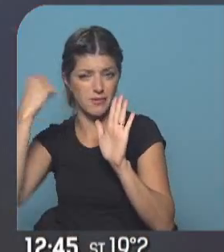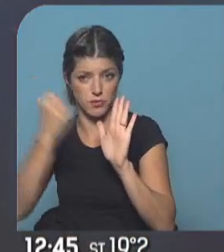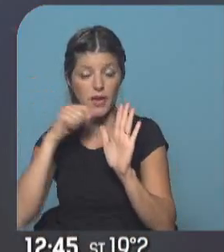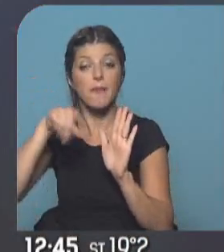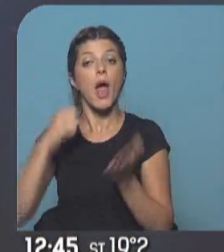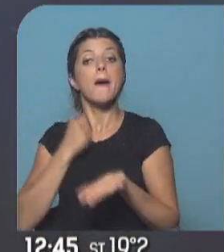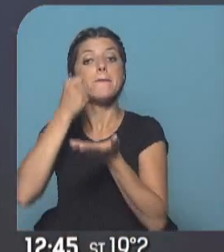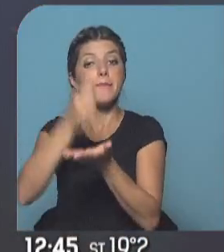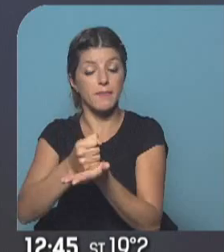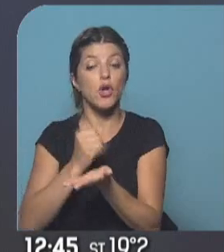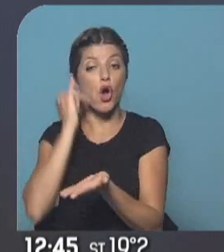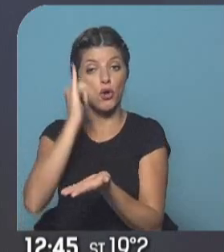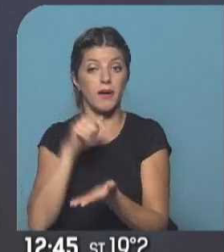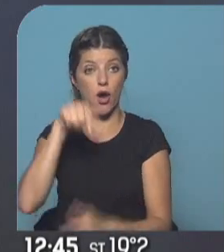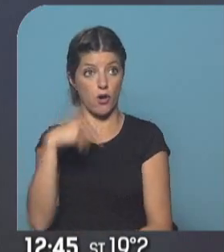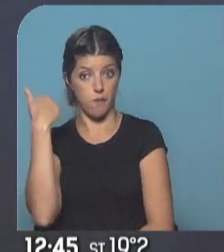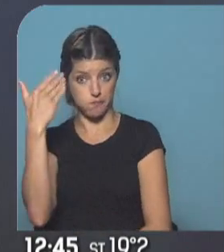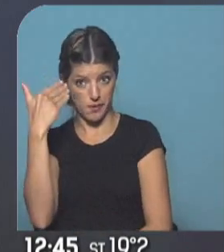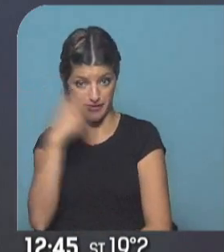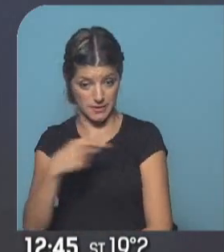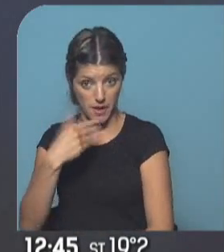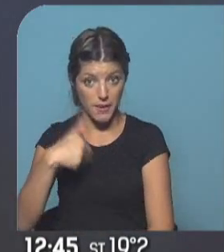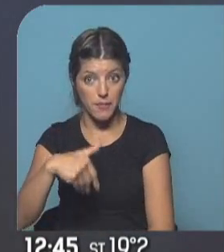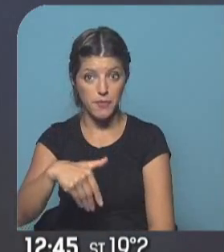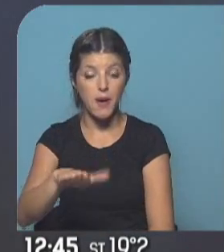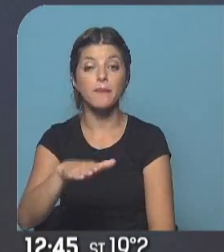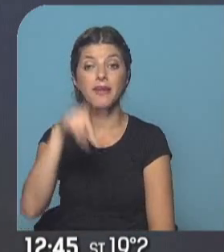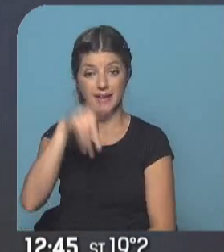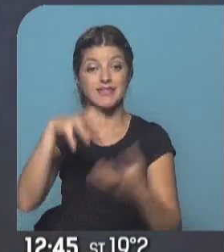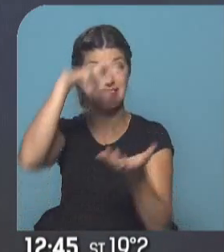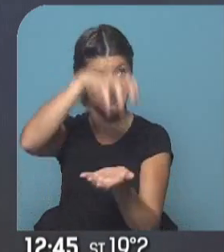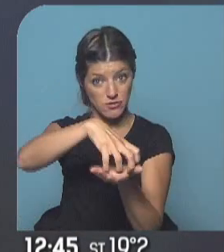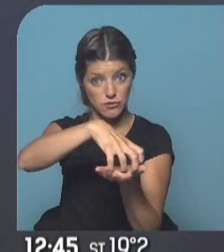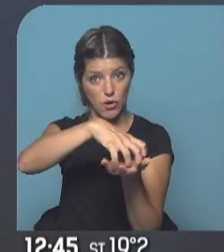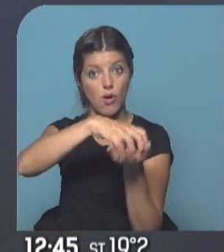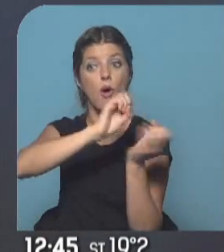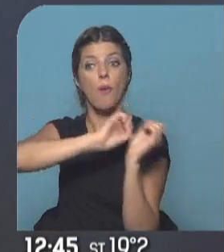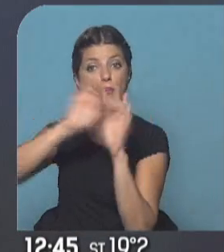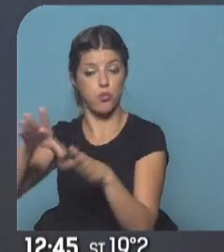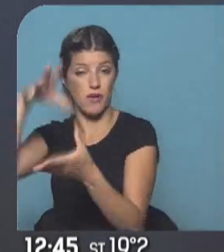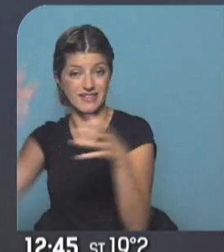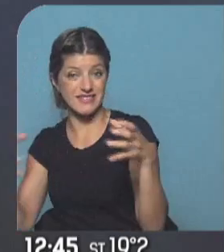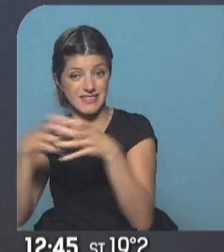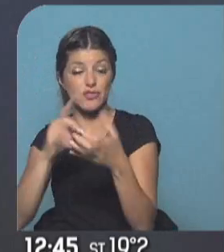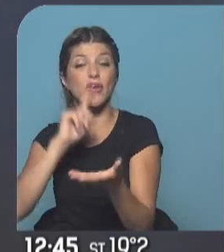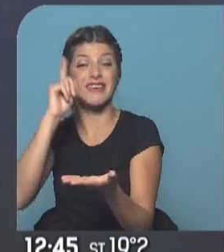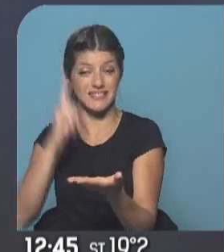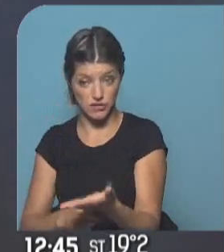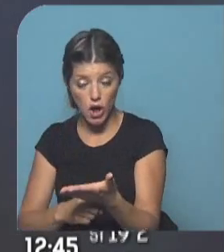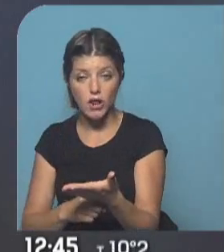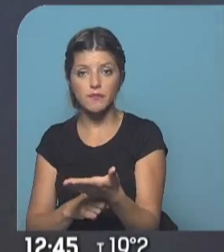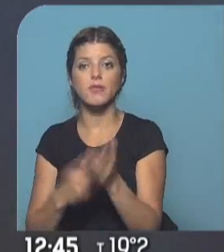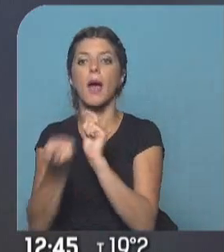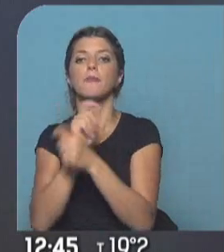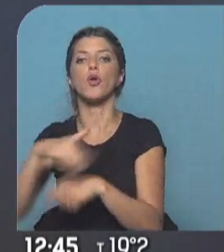novela. Hoy dieron una conferencia de prensa, esta semana ya anunciaron que trasladaron el centro, digamos, de decisiones. El centro de toma de decisiones se trasladó a